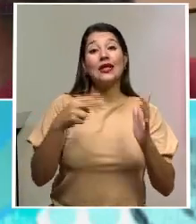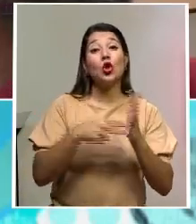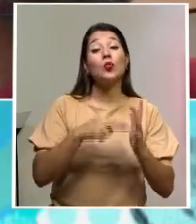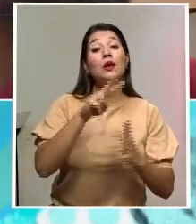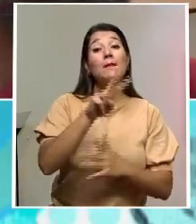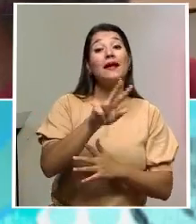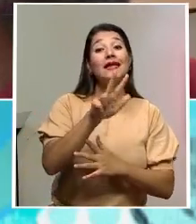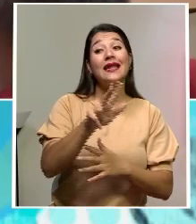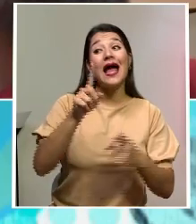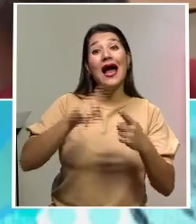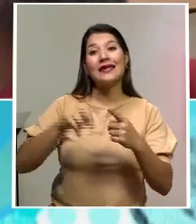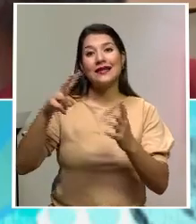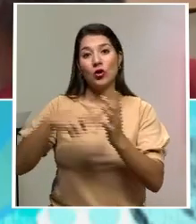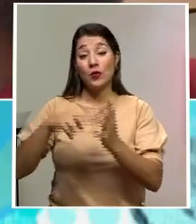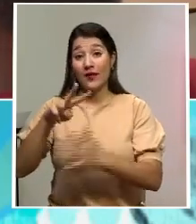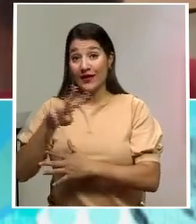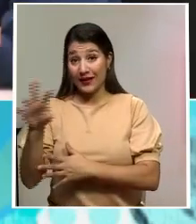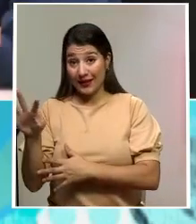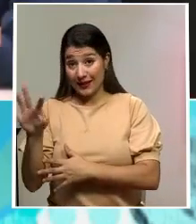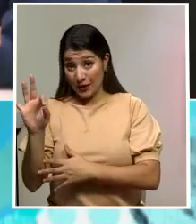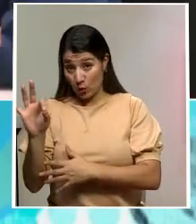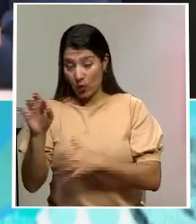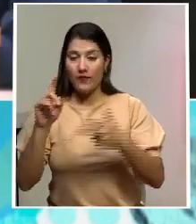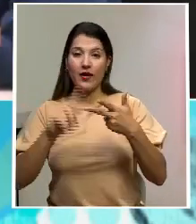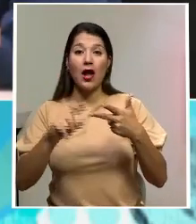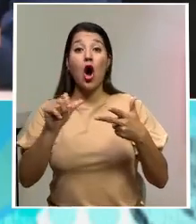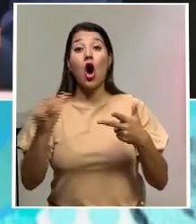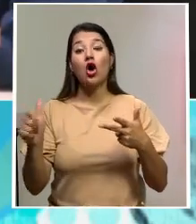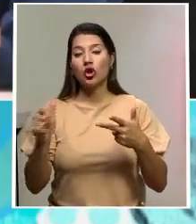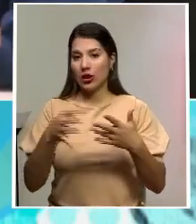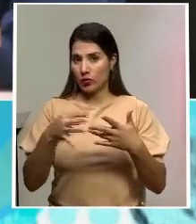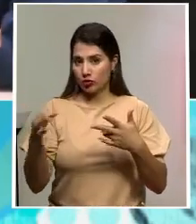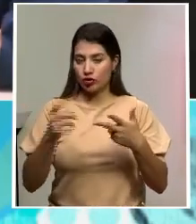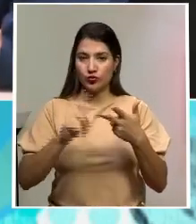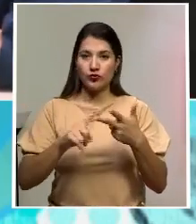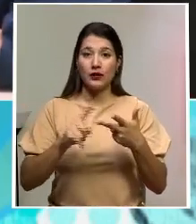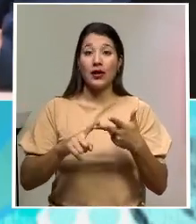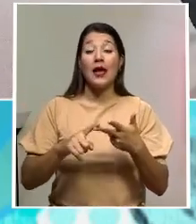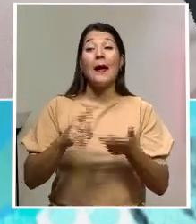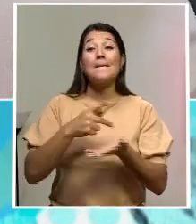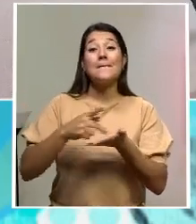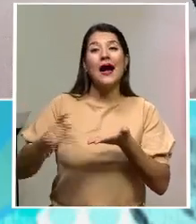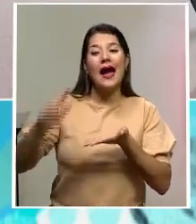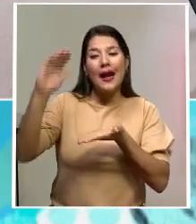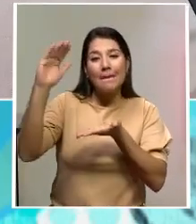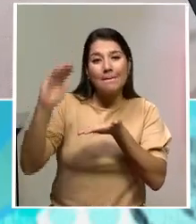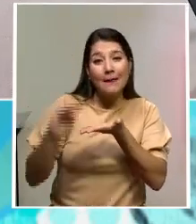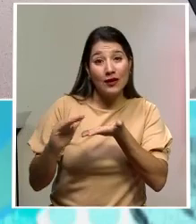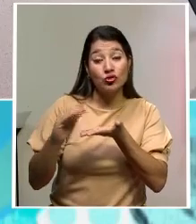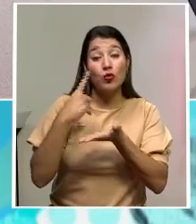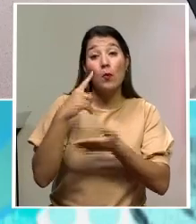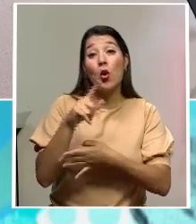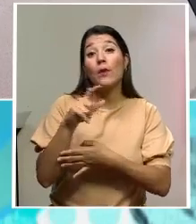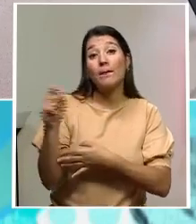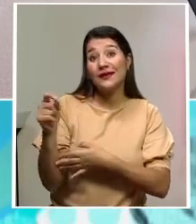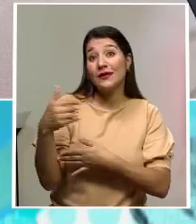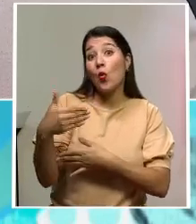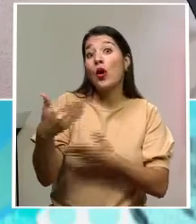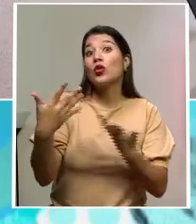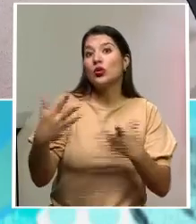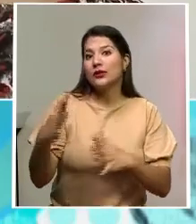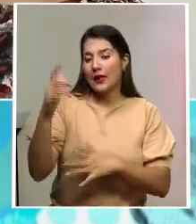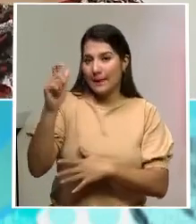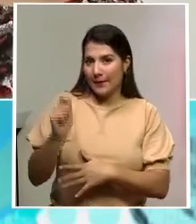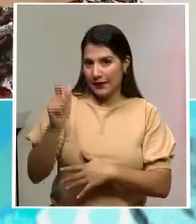al 2029, y otra de las alternativas es recibir un monto de pensión más bajo. Desde hace